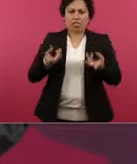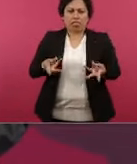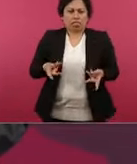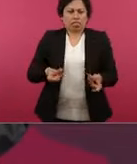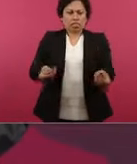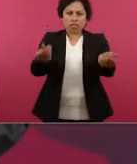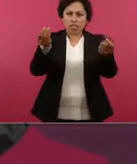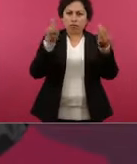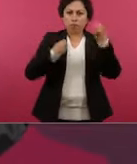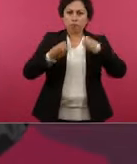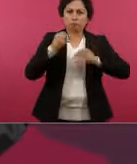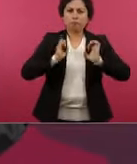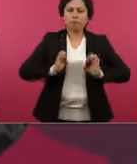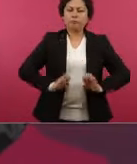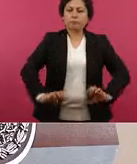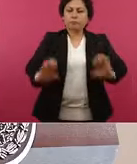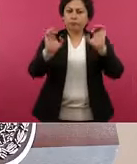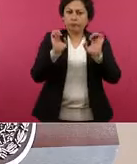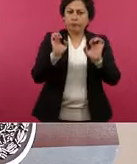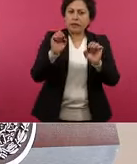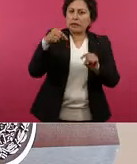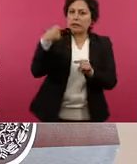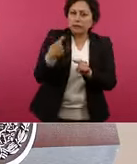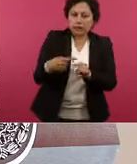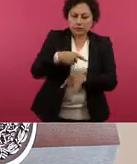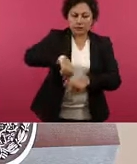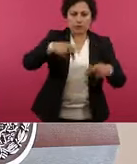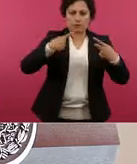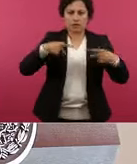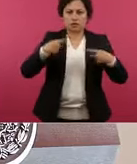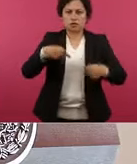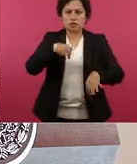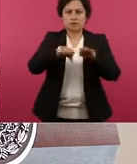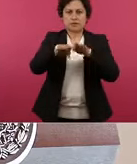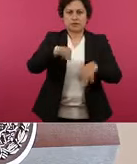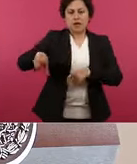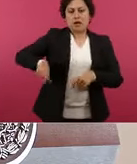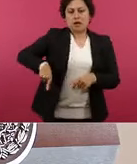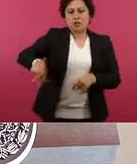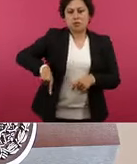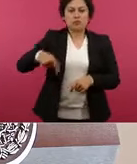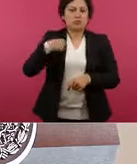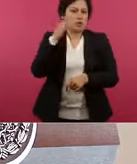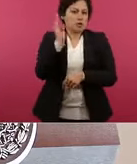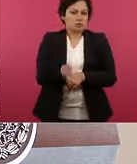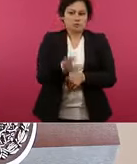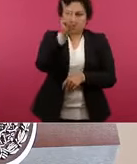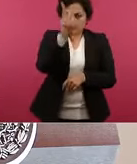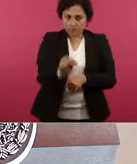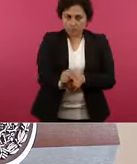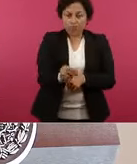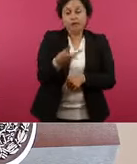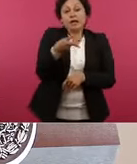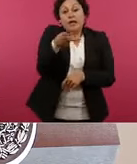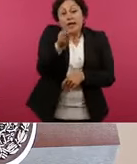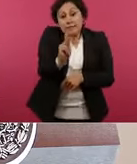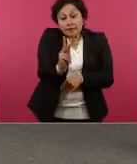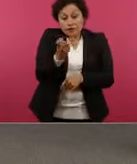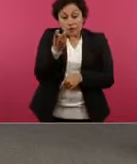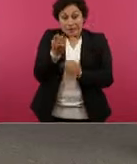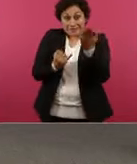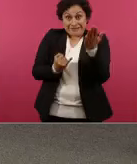públicos. Nada más que eso corresponde al Poder Legislativo. A nosotros nos